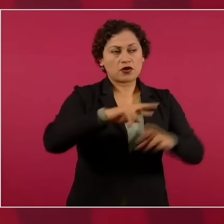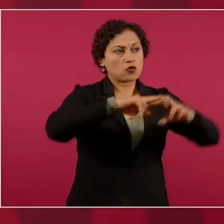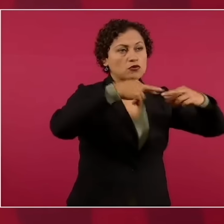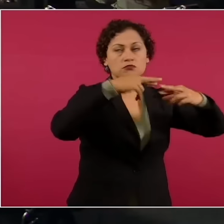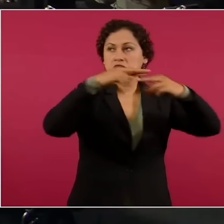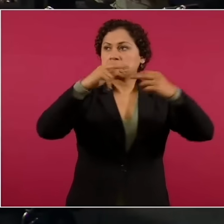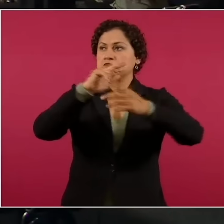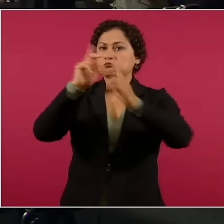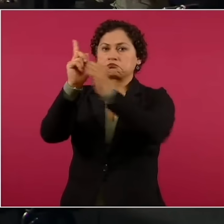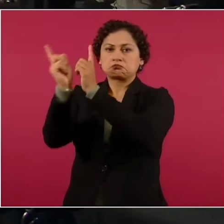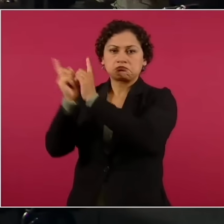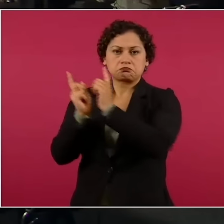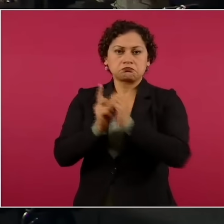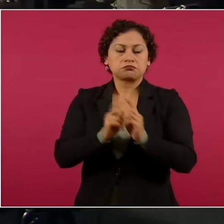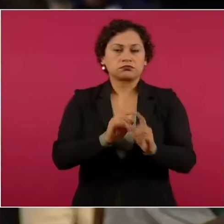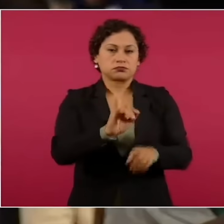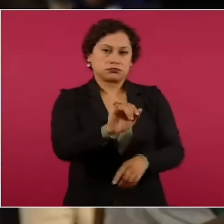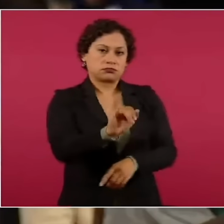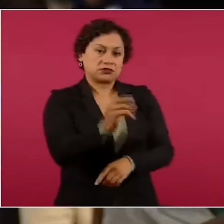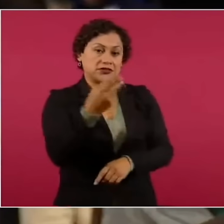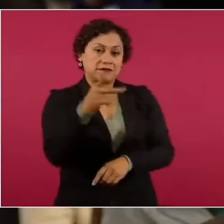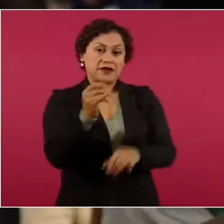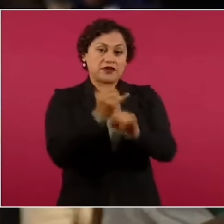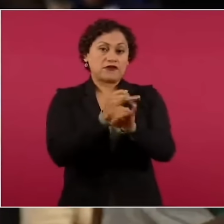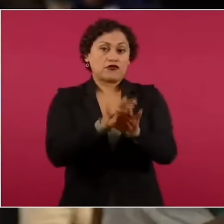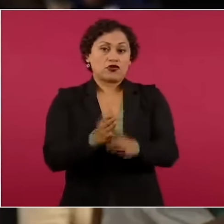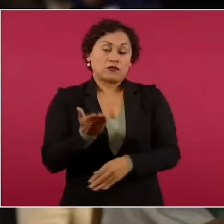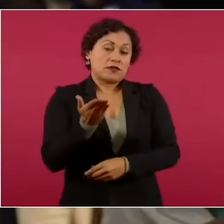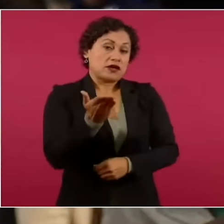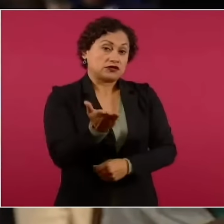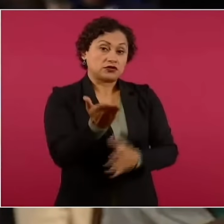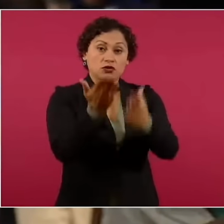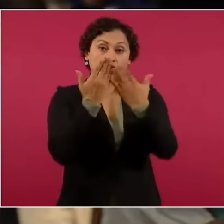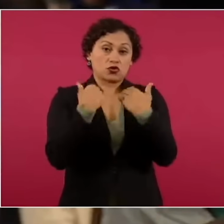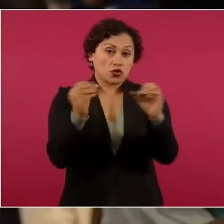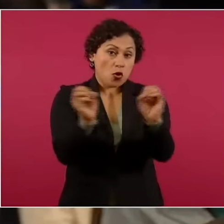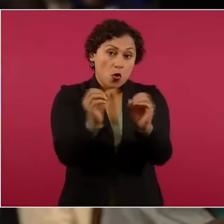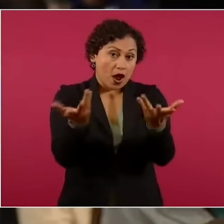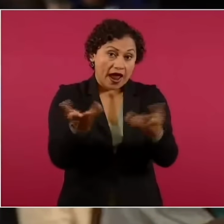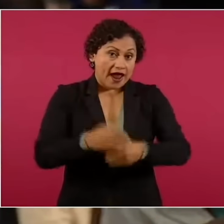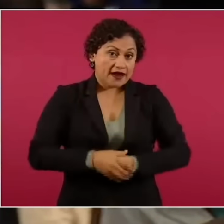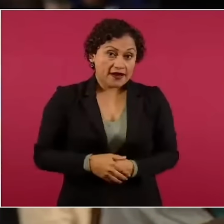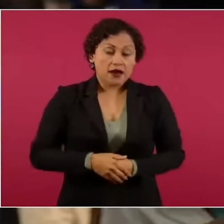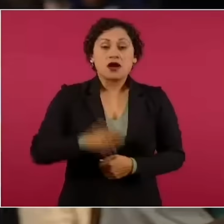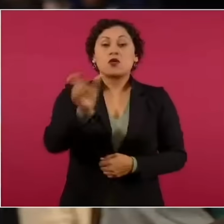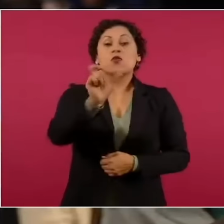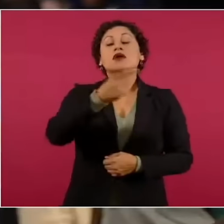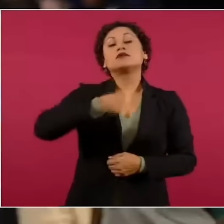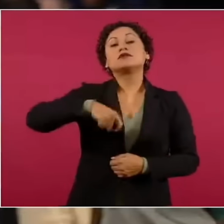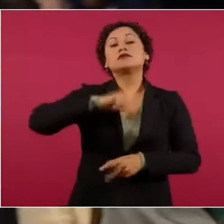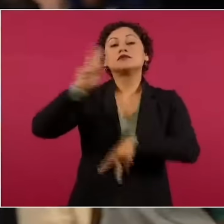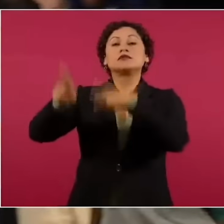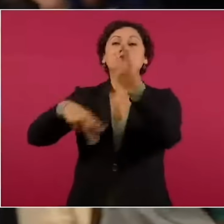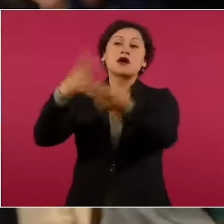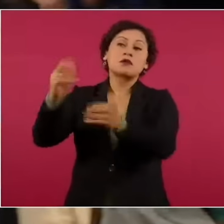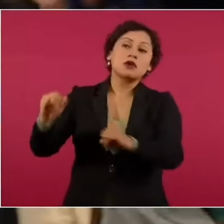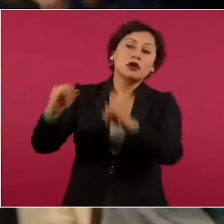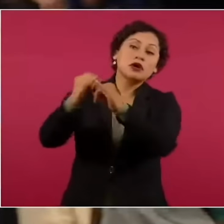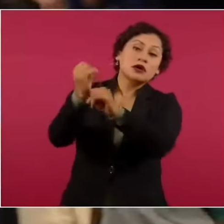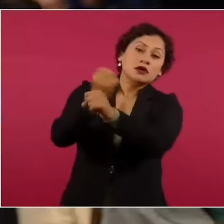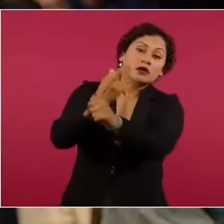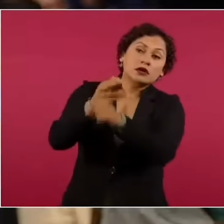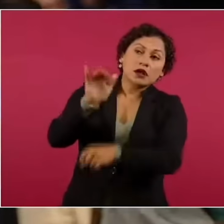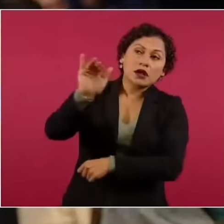que cuando se solicita información, presidente, pues no hay información. ¿Cuándo qué? Cuando se solicita la información a las dependencias, no hay información. Por eso